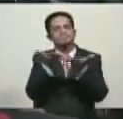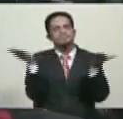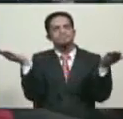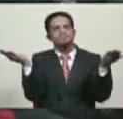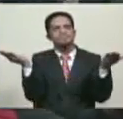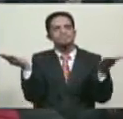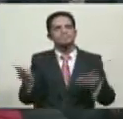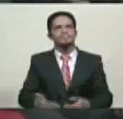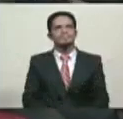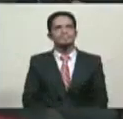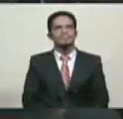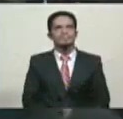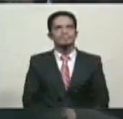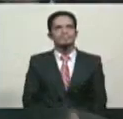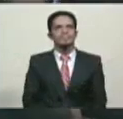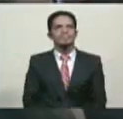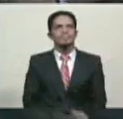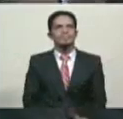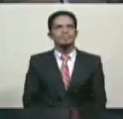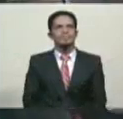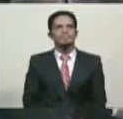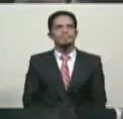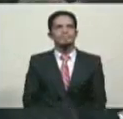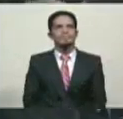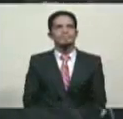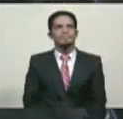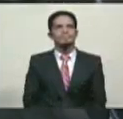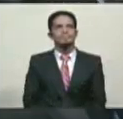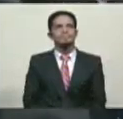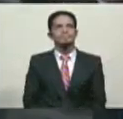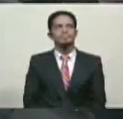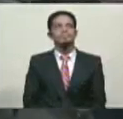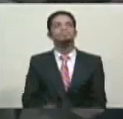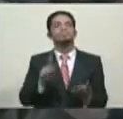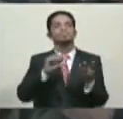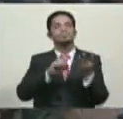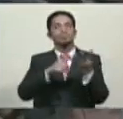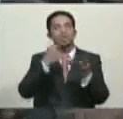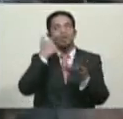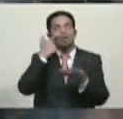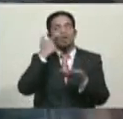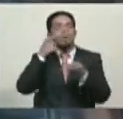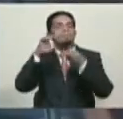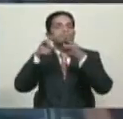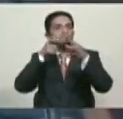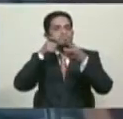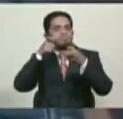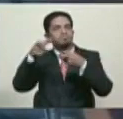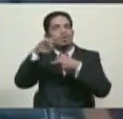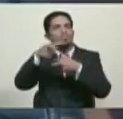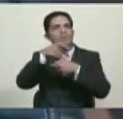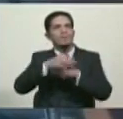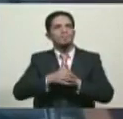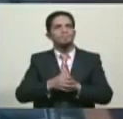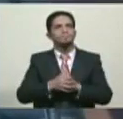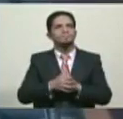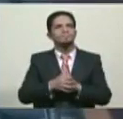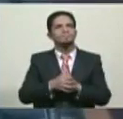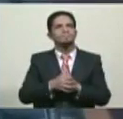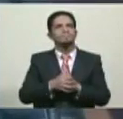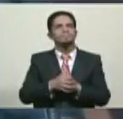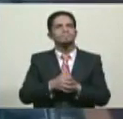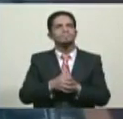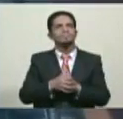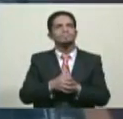del Gabinete Ejecutivo. Doctor Reinaldo Muñoz, procurador general de la República. Doctora